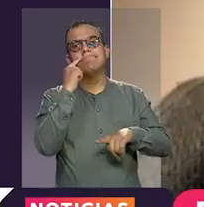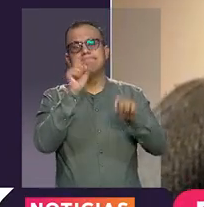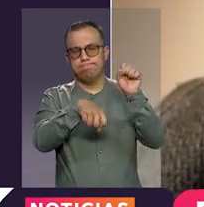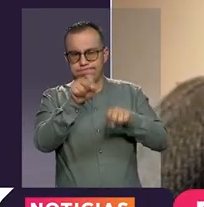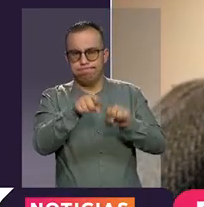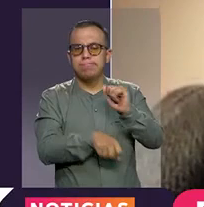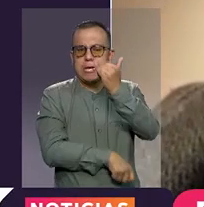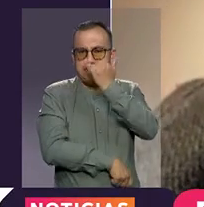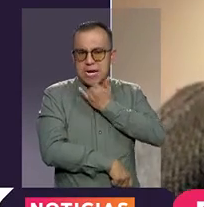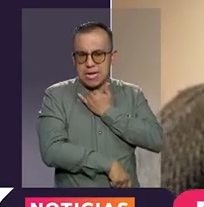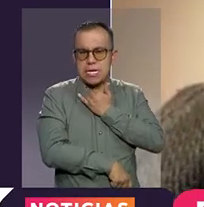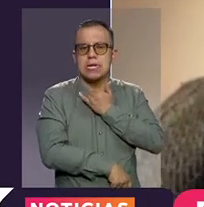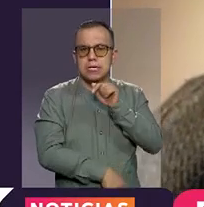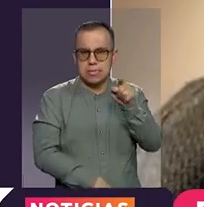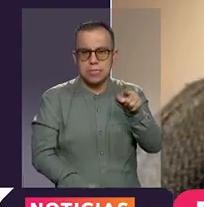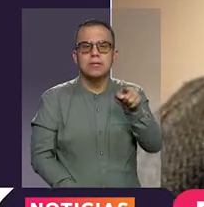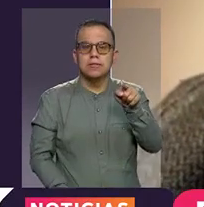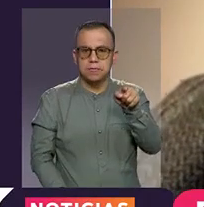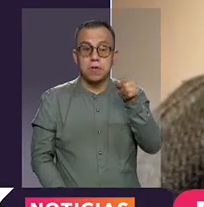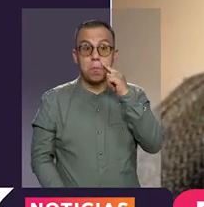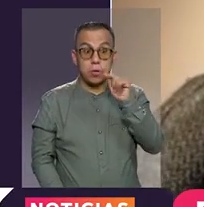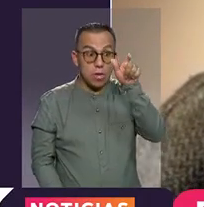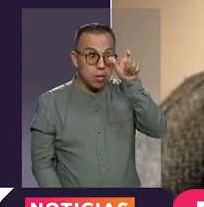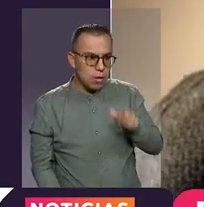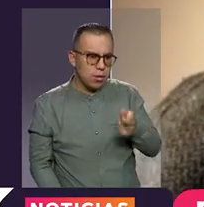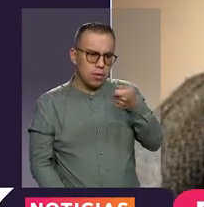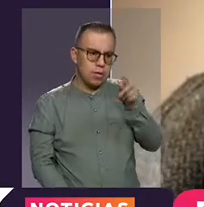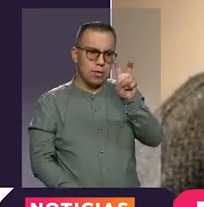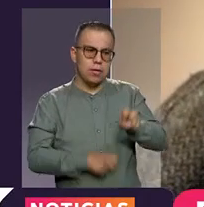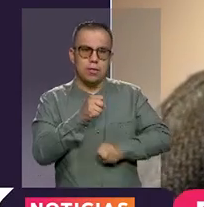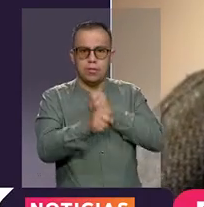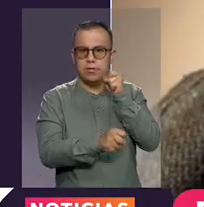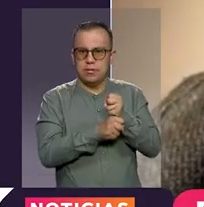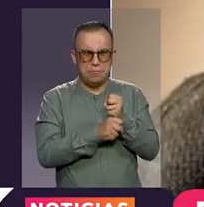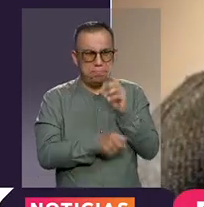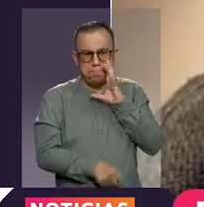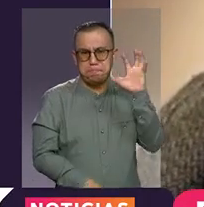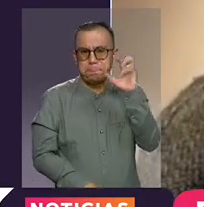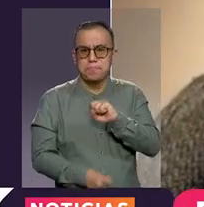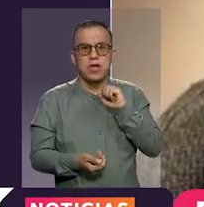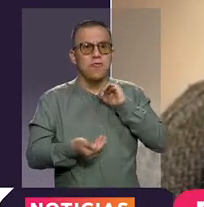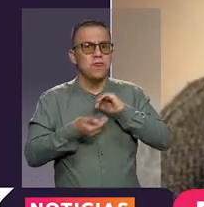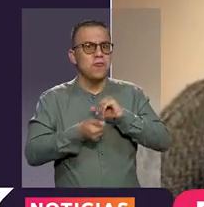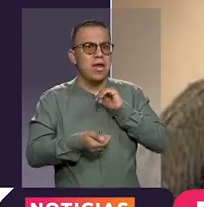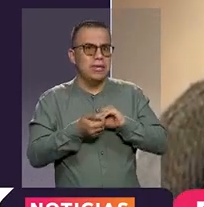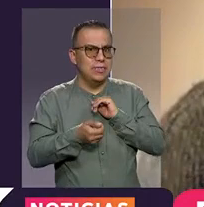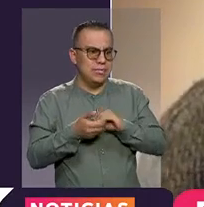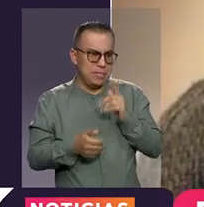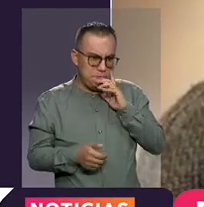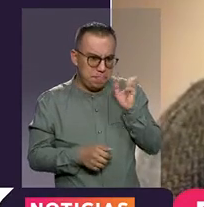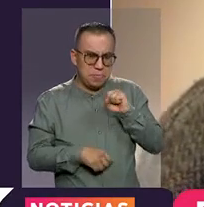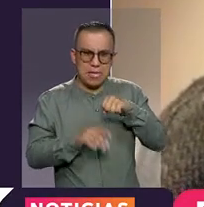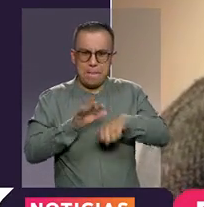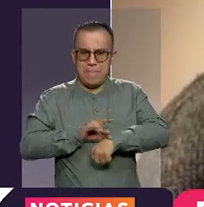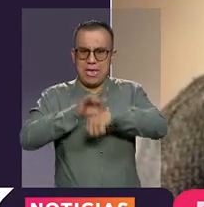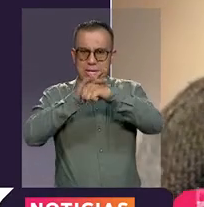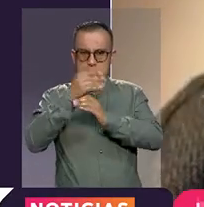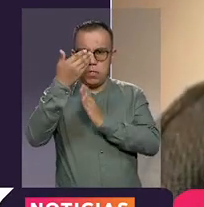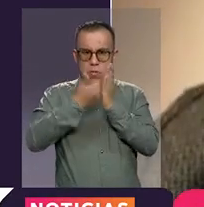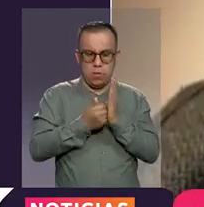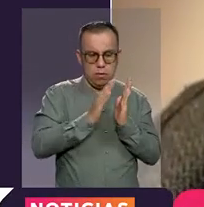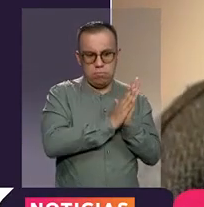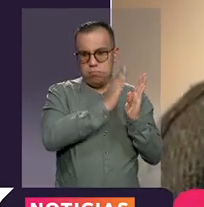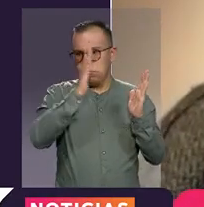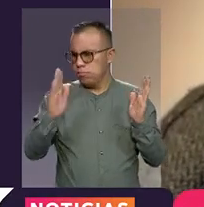error, porque una persona de 17 años es muy fácil clasificarla a una edad clínica aproximada, a una